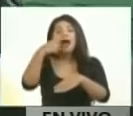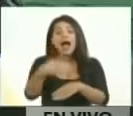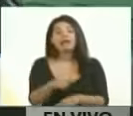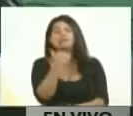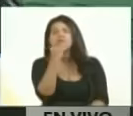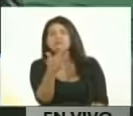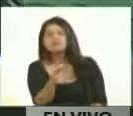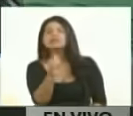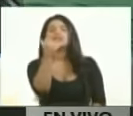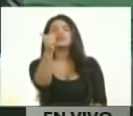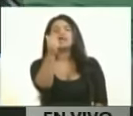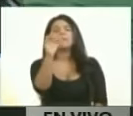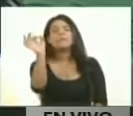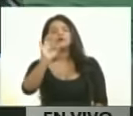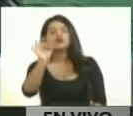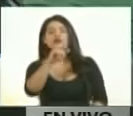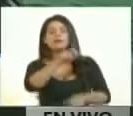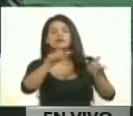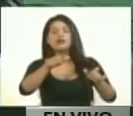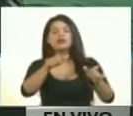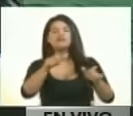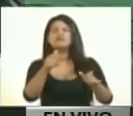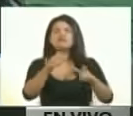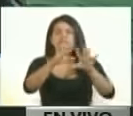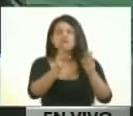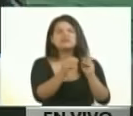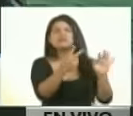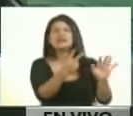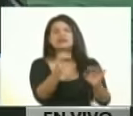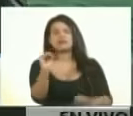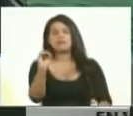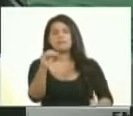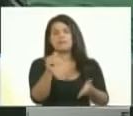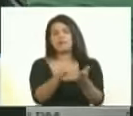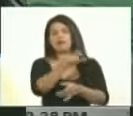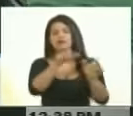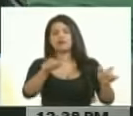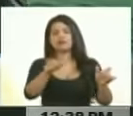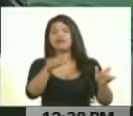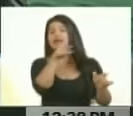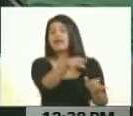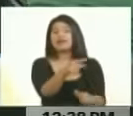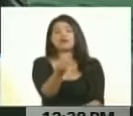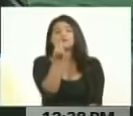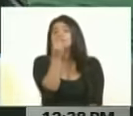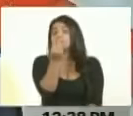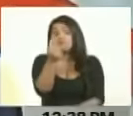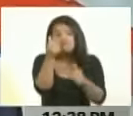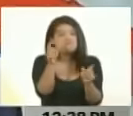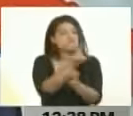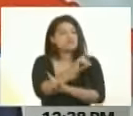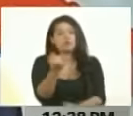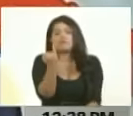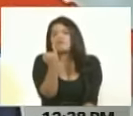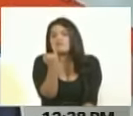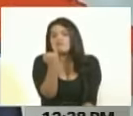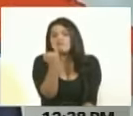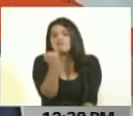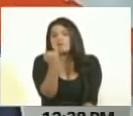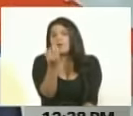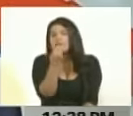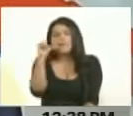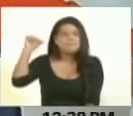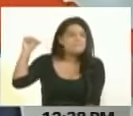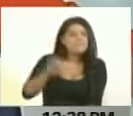población, 700.000 personas, perdón, el 10% de la población está desnutrida en Paraguay. Eso